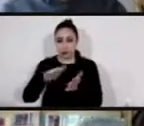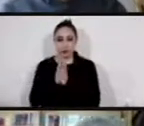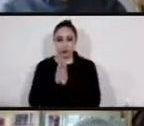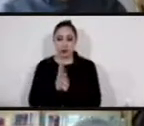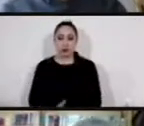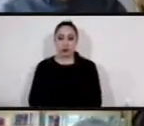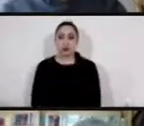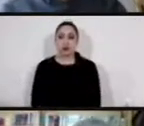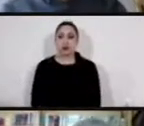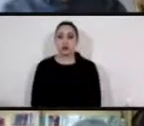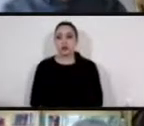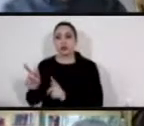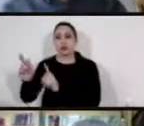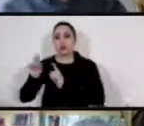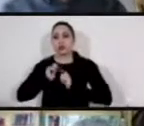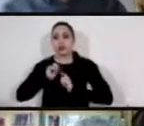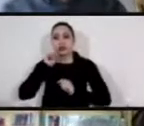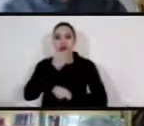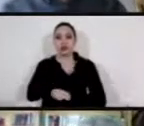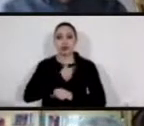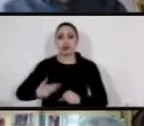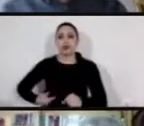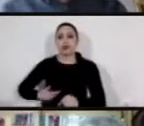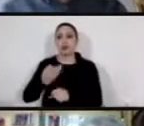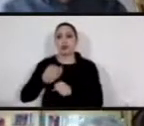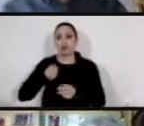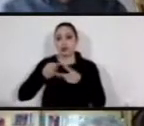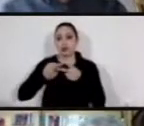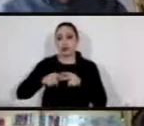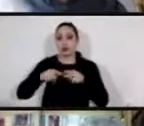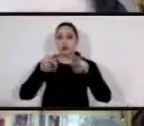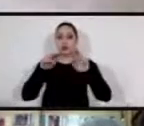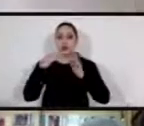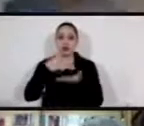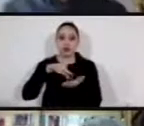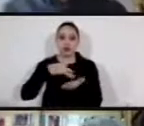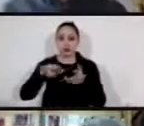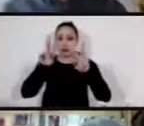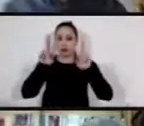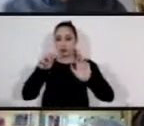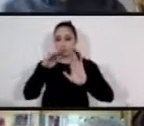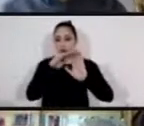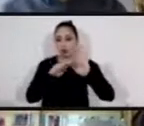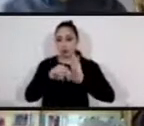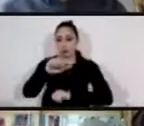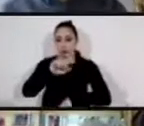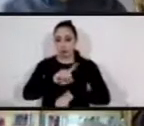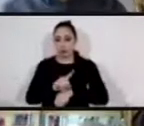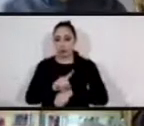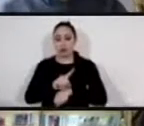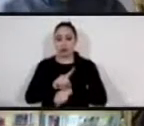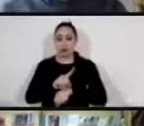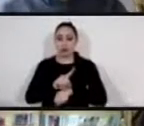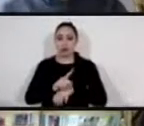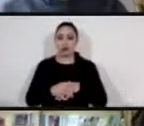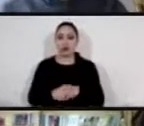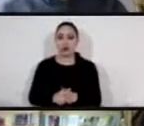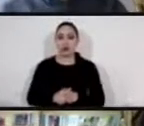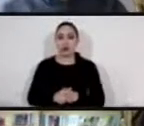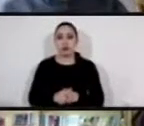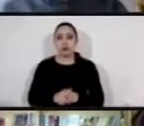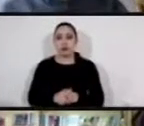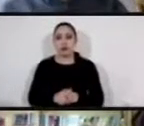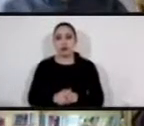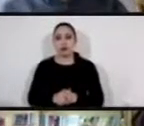Por instrucciones de la presidencia se dará lectura del día de la orden del día de esta sesión solemne